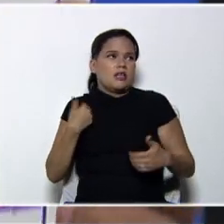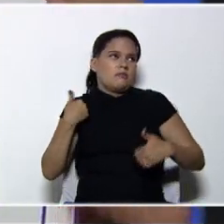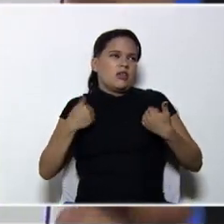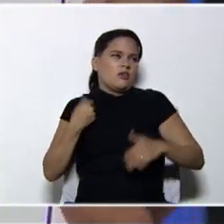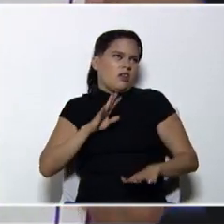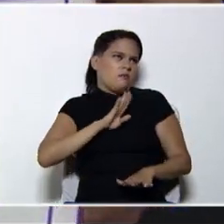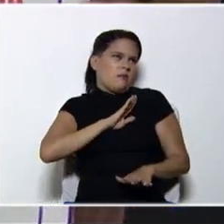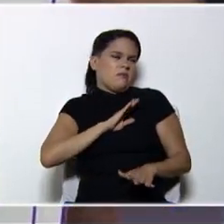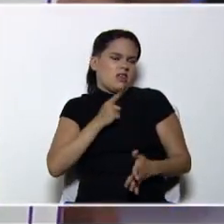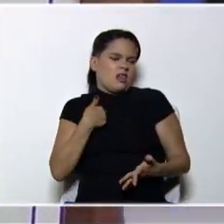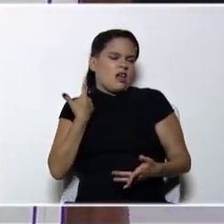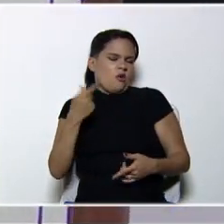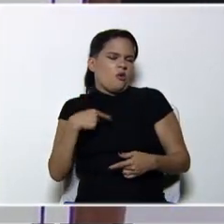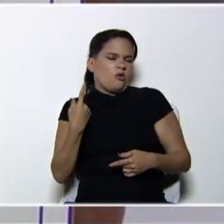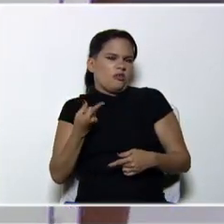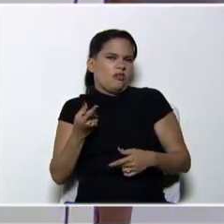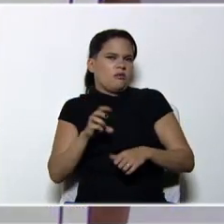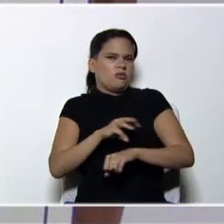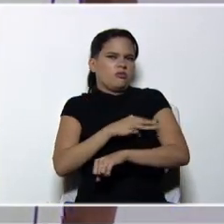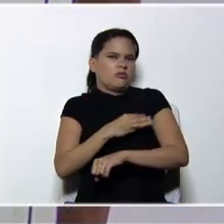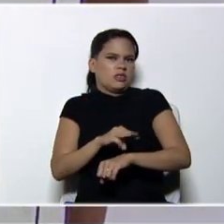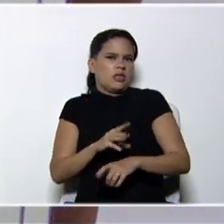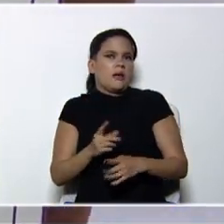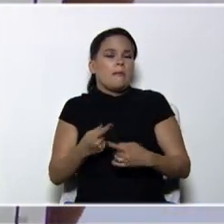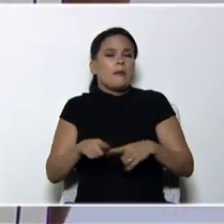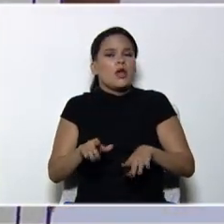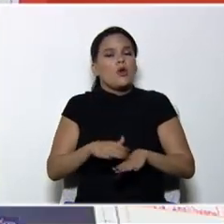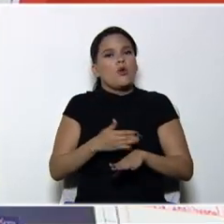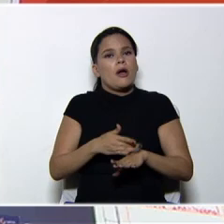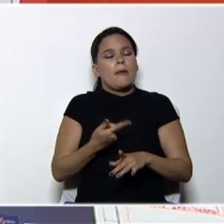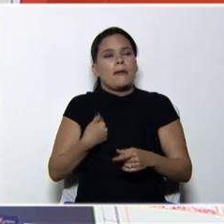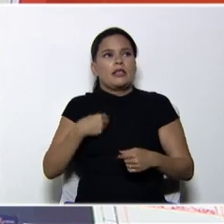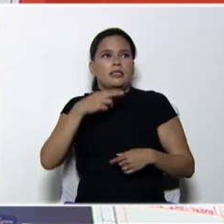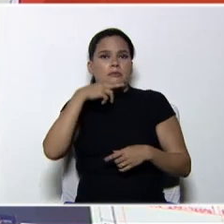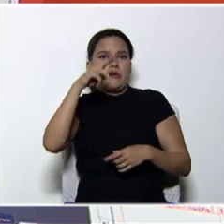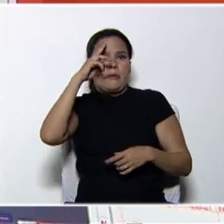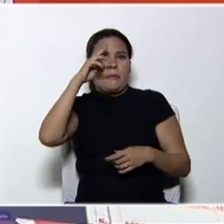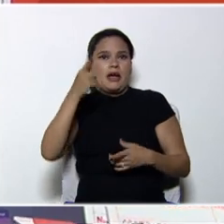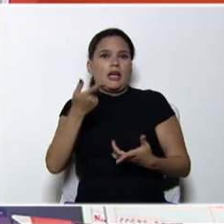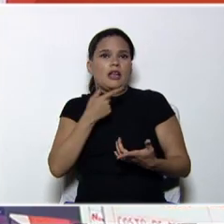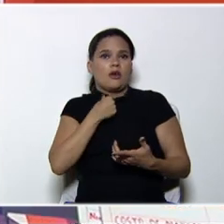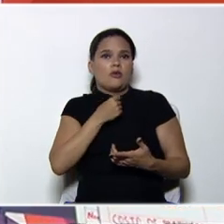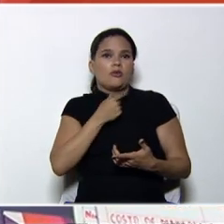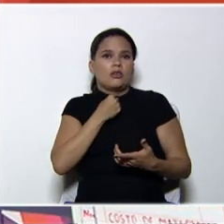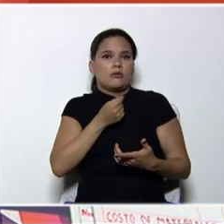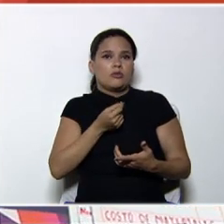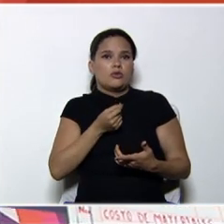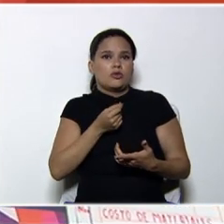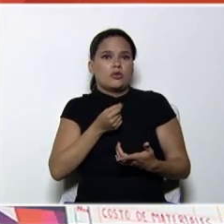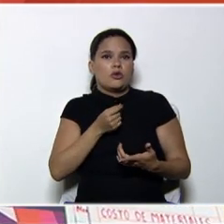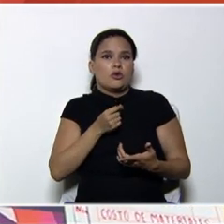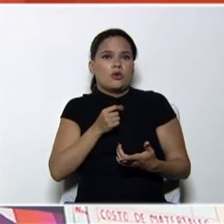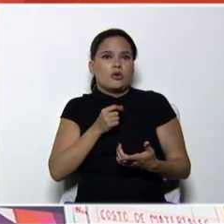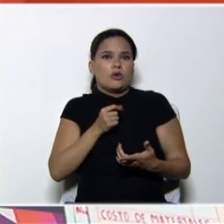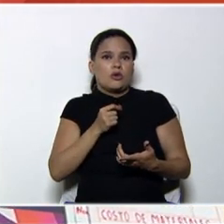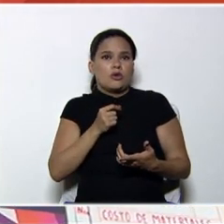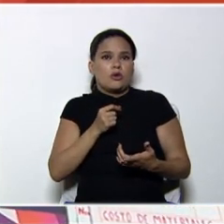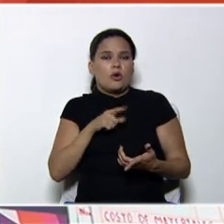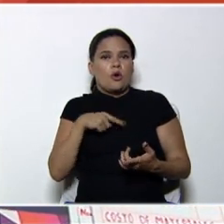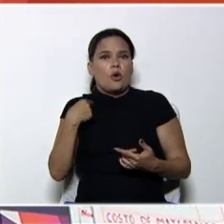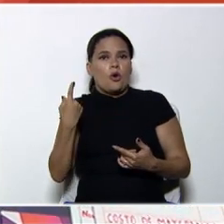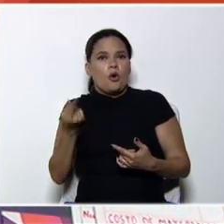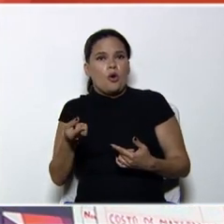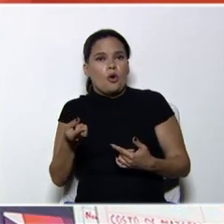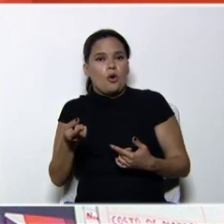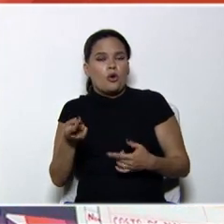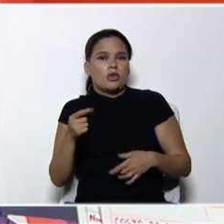entonces ahí hay que meter unas canciones allí. Pero el jueves va a ser para mi papá, y a mi papá le encanta mucho Gardel. Hay gente que le gusta y que tiene mucho